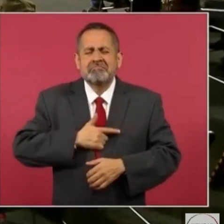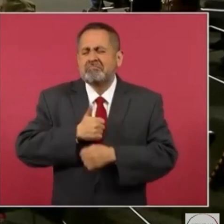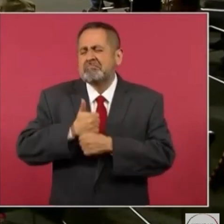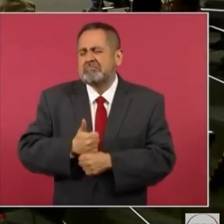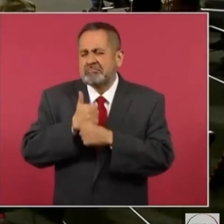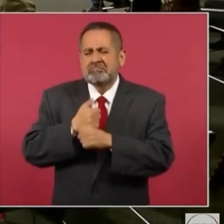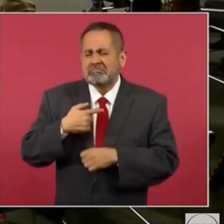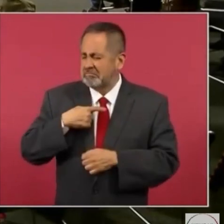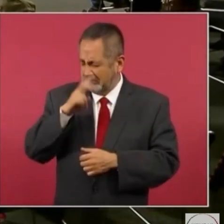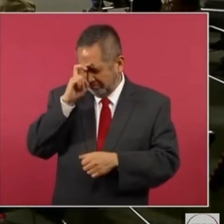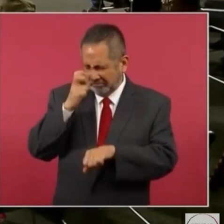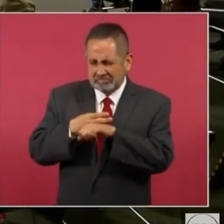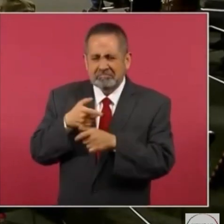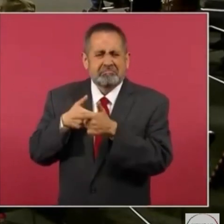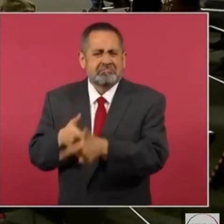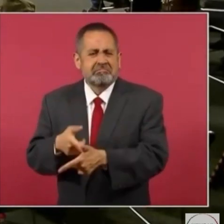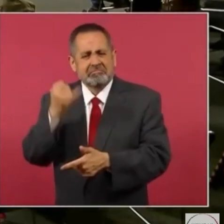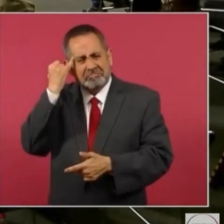demagogo.